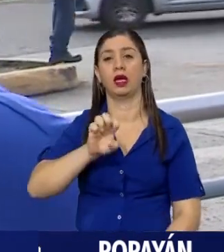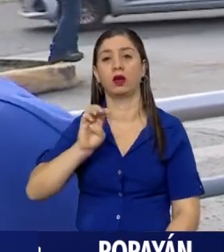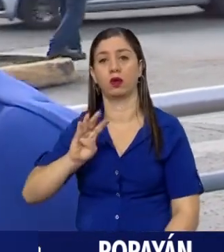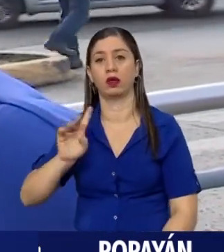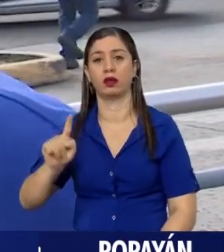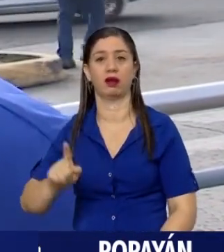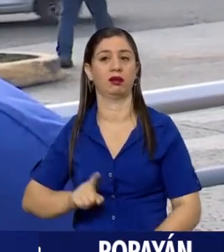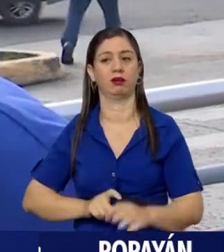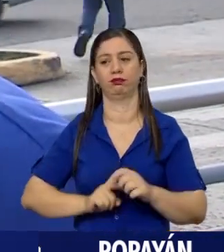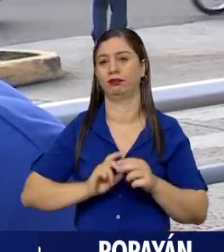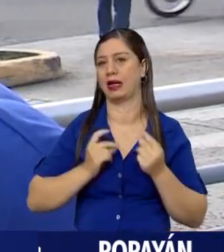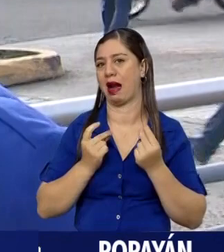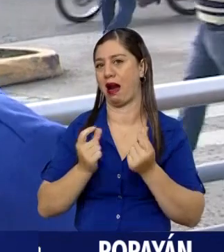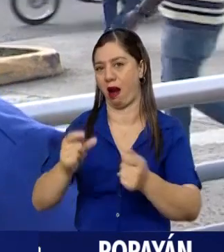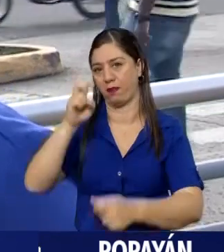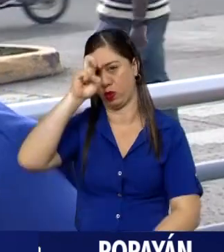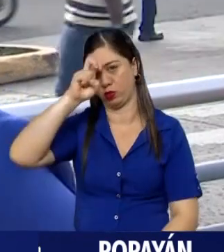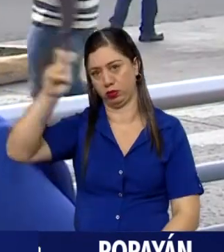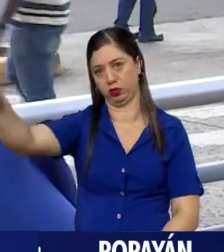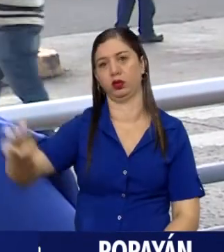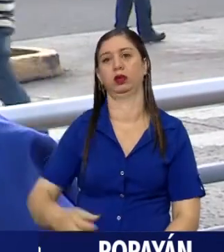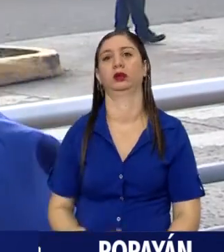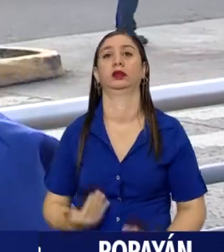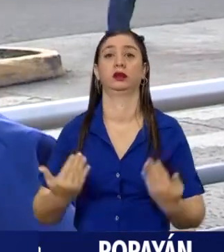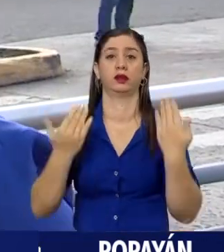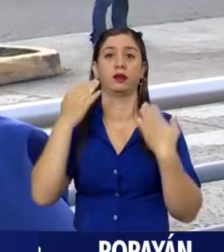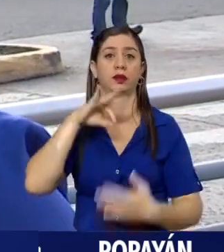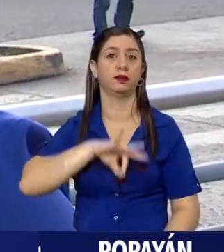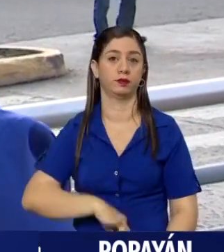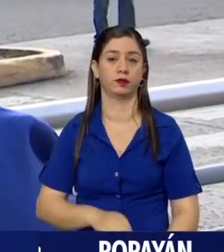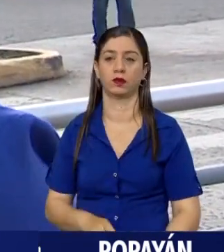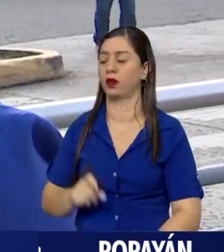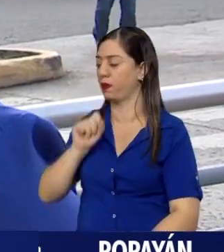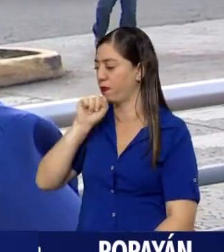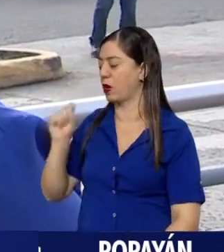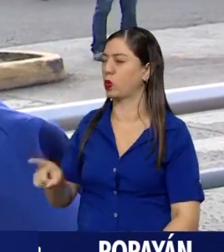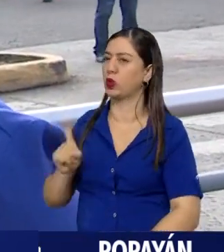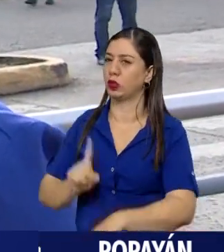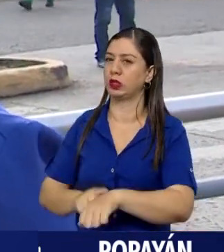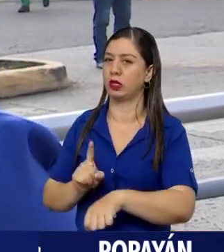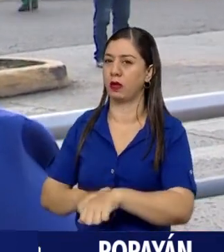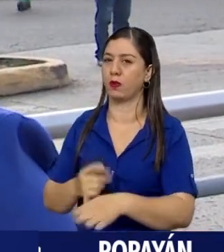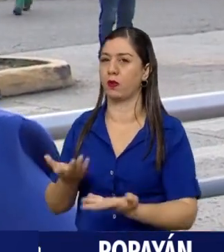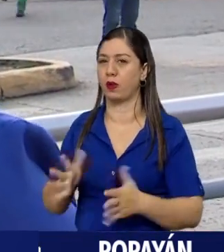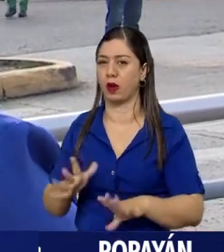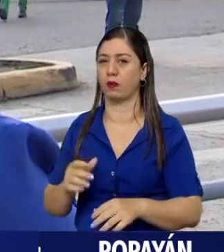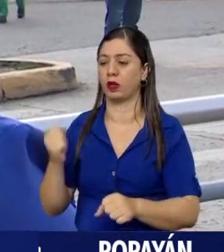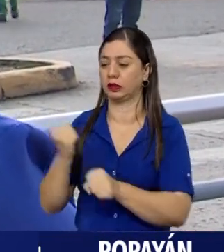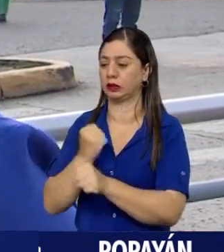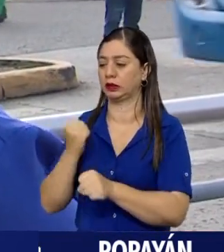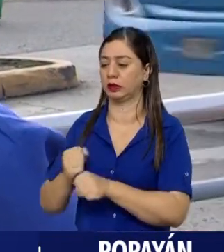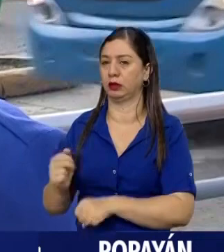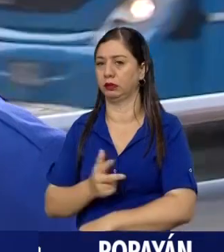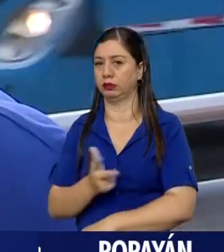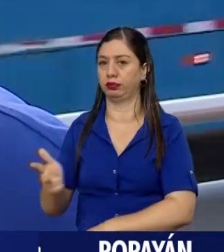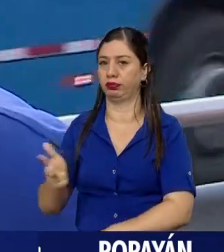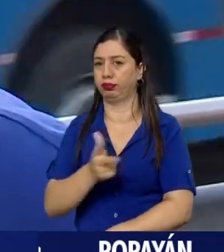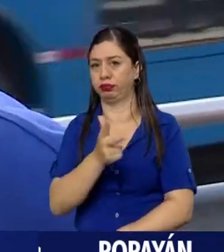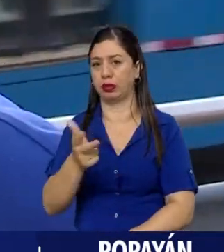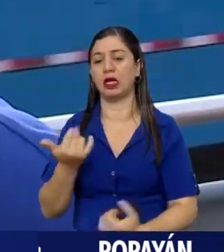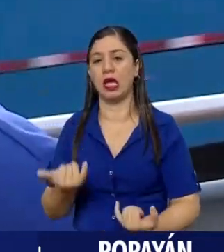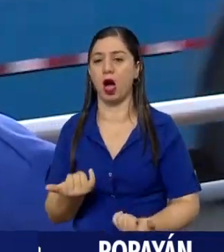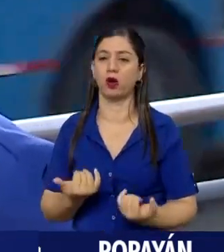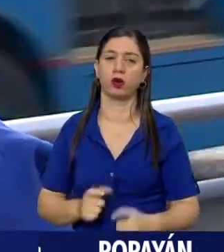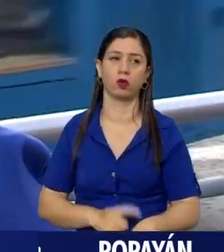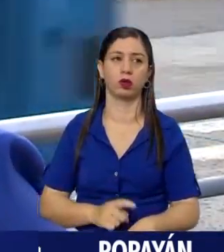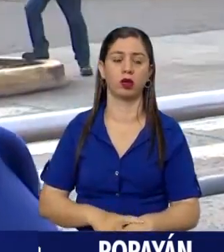llevan directamente al norte. Y son muchos los que nos beneficiamos con esas rutas. ¿Cuánto tiempo se demoraba antes, digamos, usted para ir a sus trabajos y a otros sitios y ahora promedio